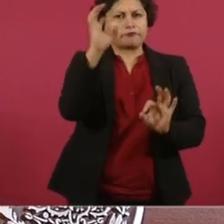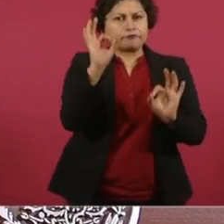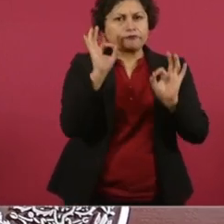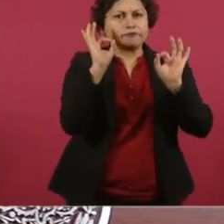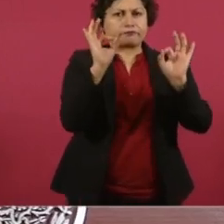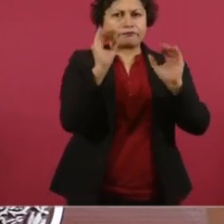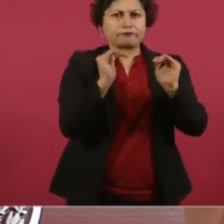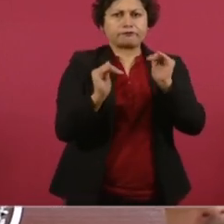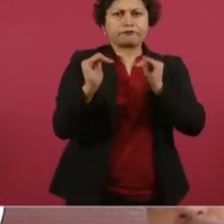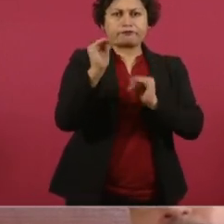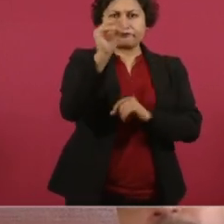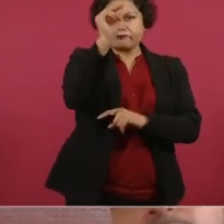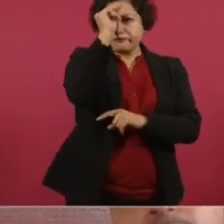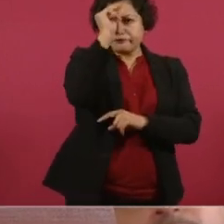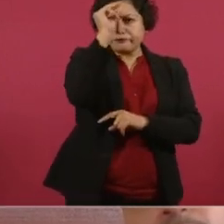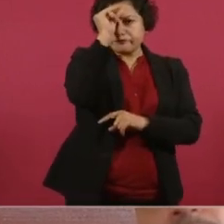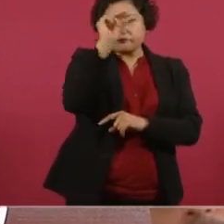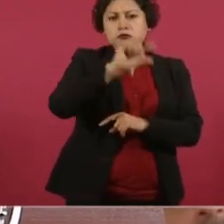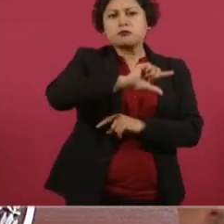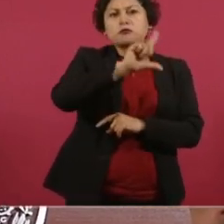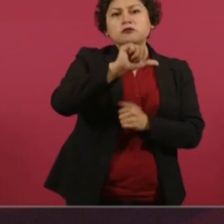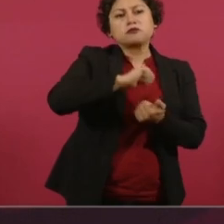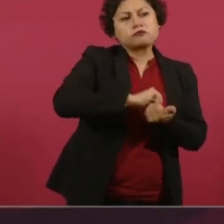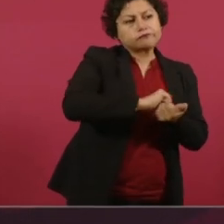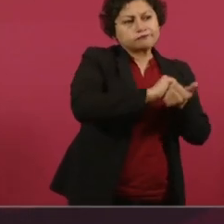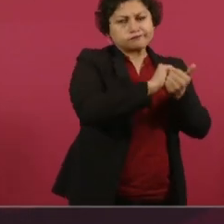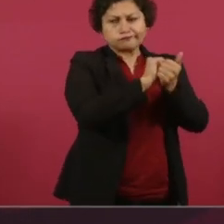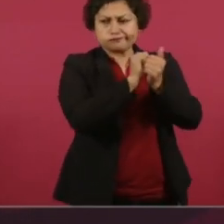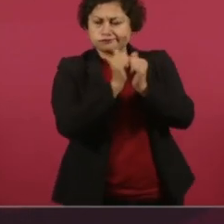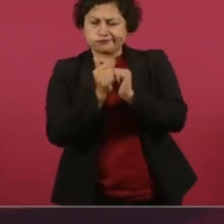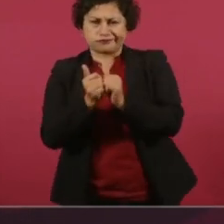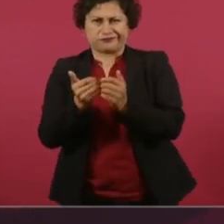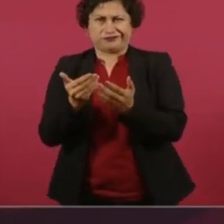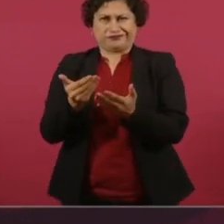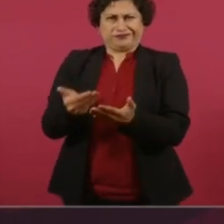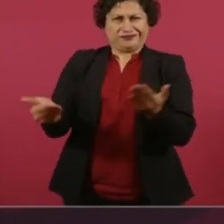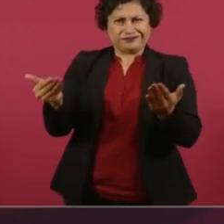pero ahora no sé qué les está pasando.